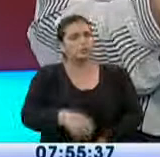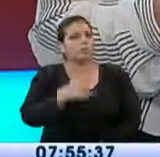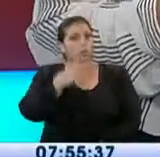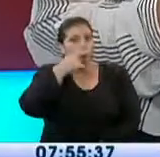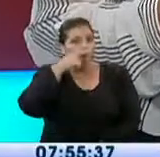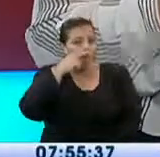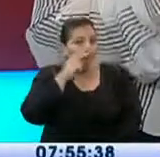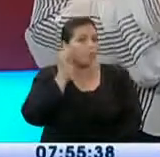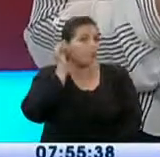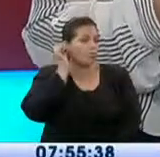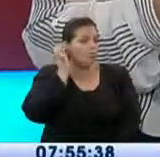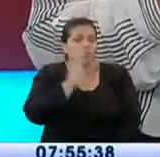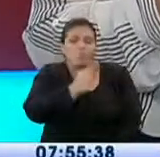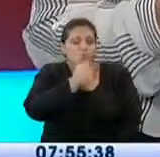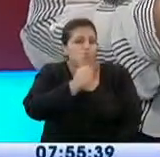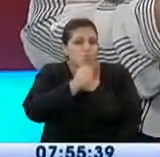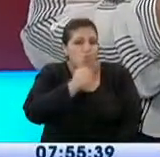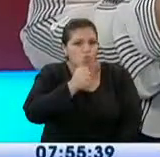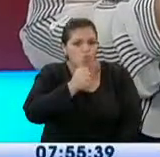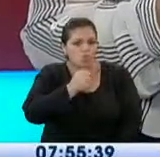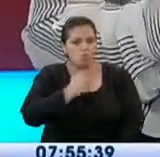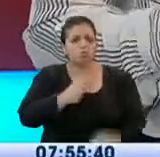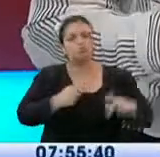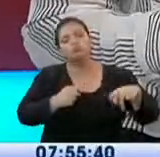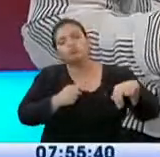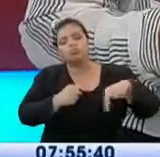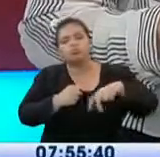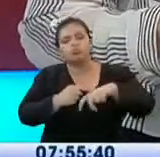y la falta de pasos peatonales.